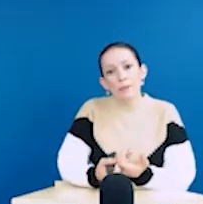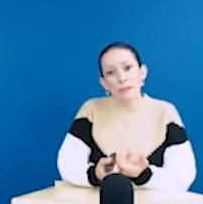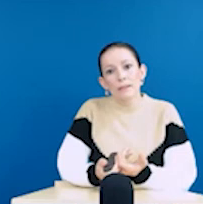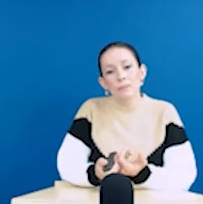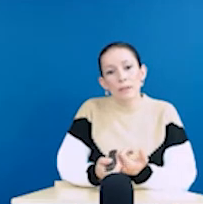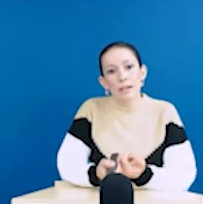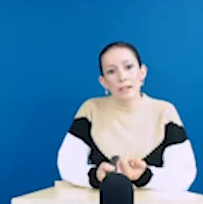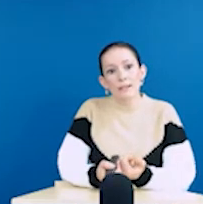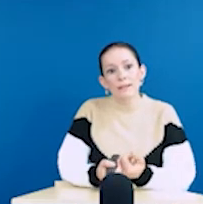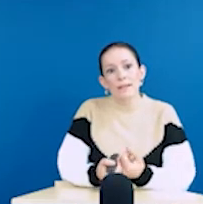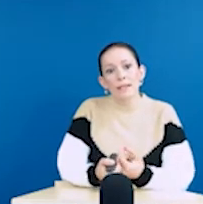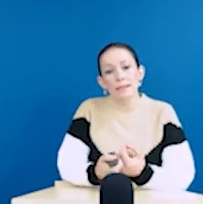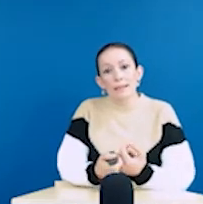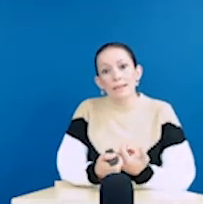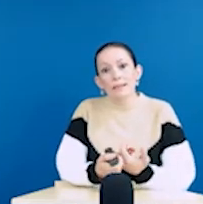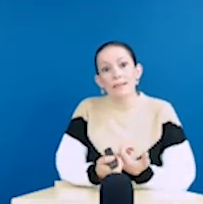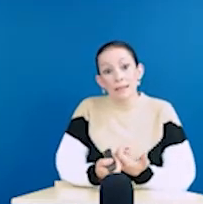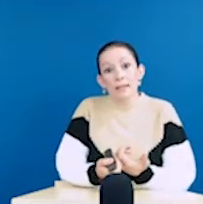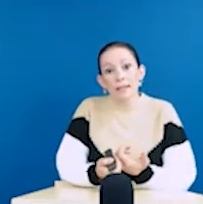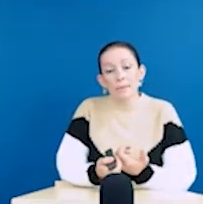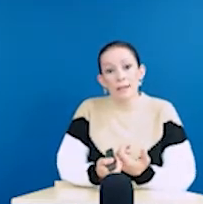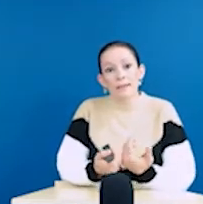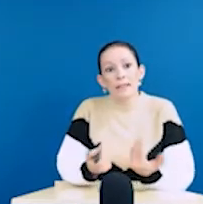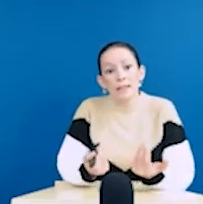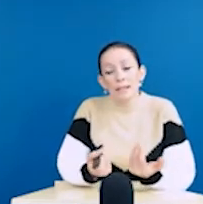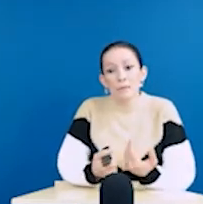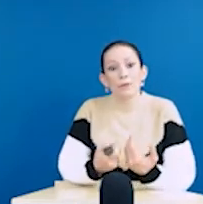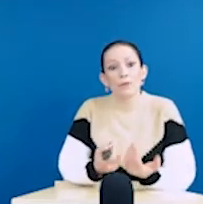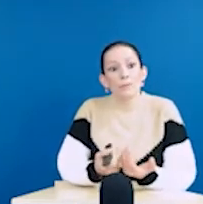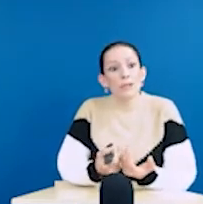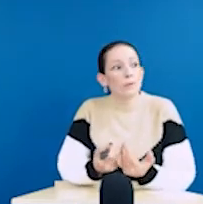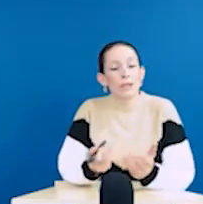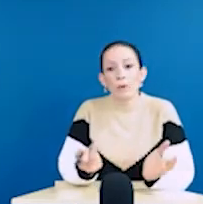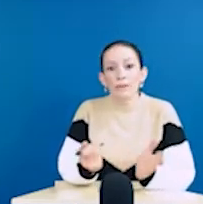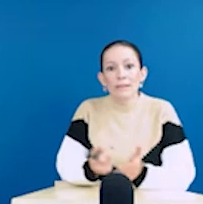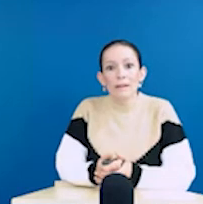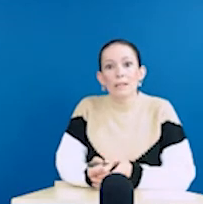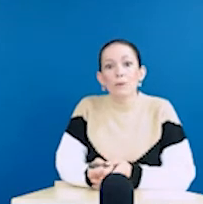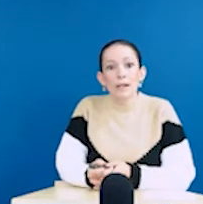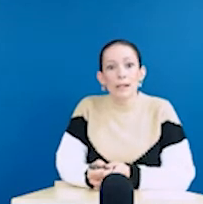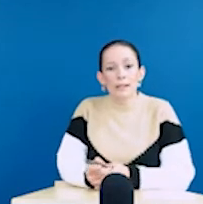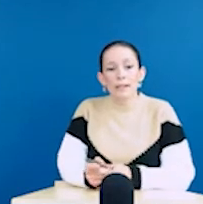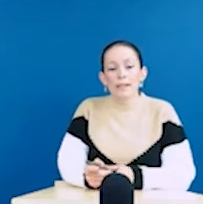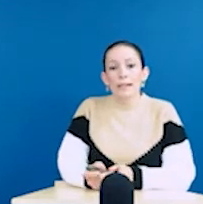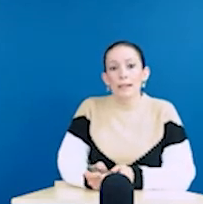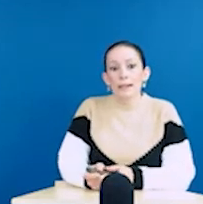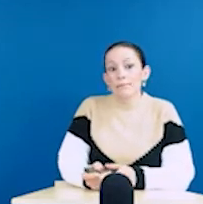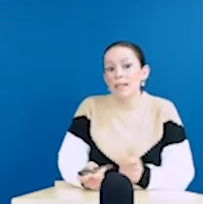es importante explicarles y hacerles entender de que para que estén en nuestro servicio, de cosas que van a